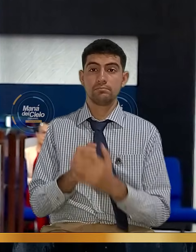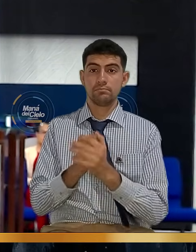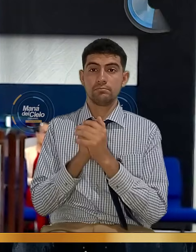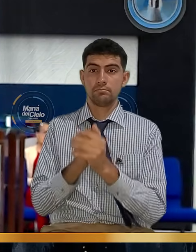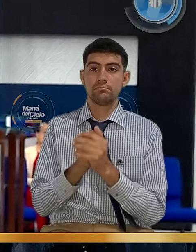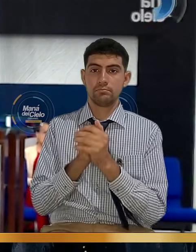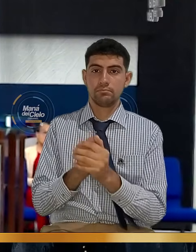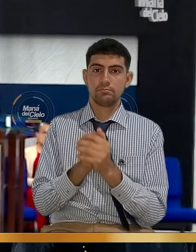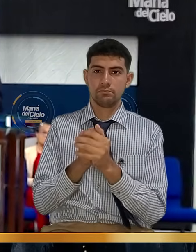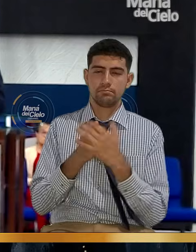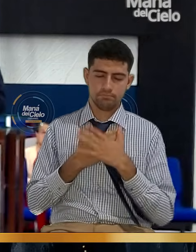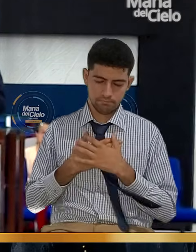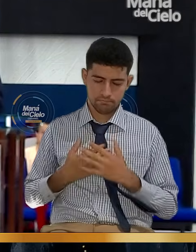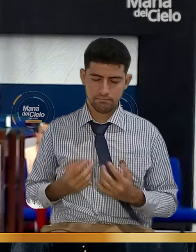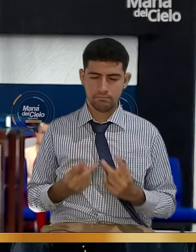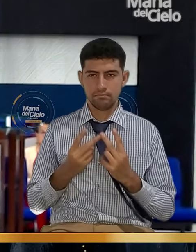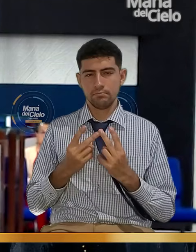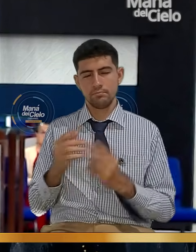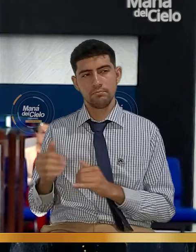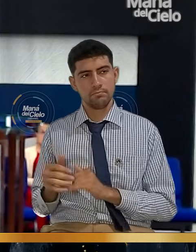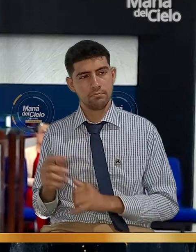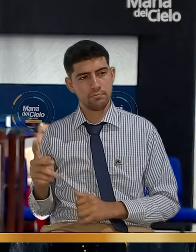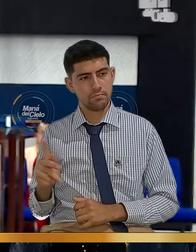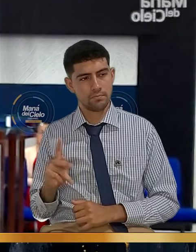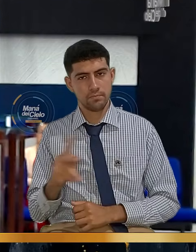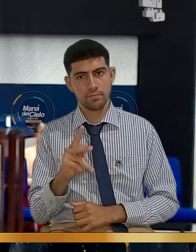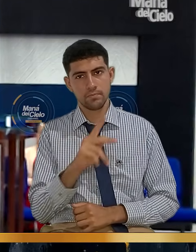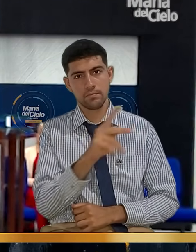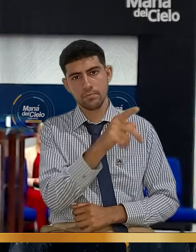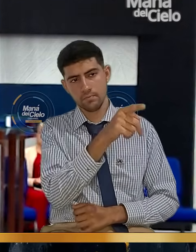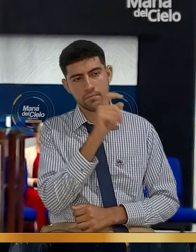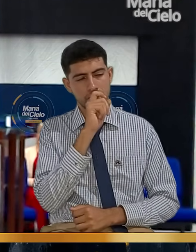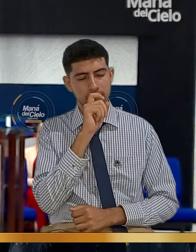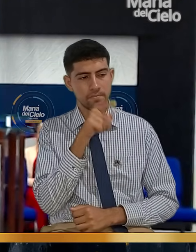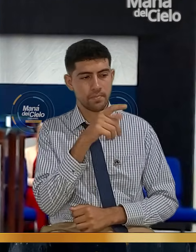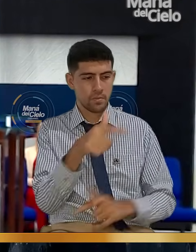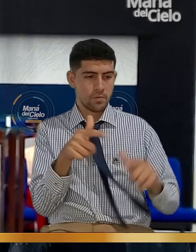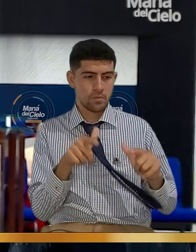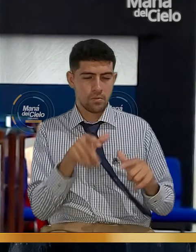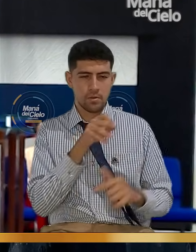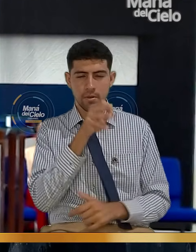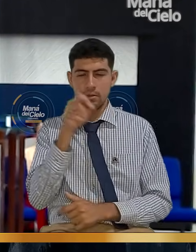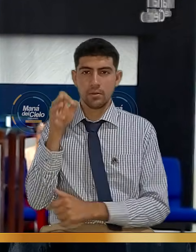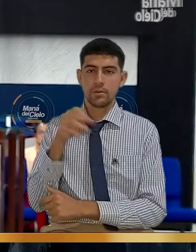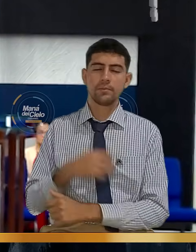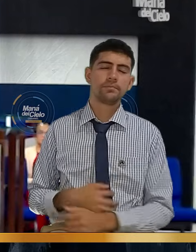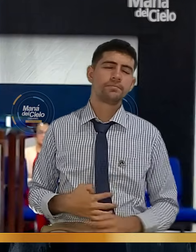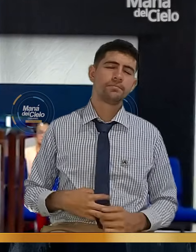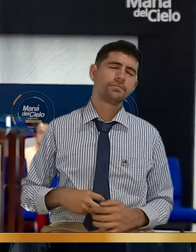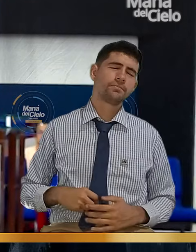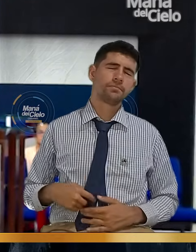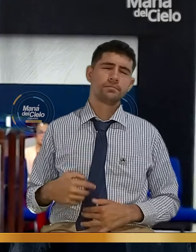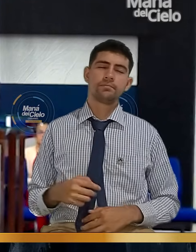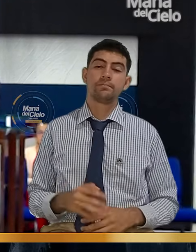campal, si se puede. Amén. Oren por mí porque voy para Caloto, Cauca. Yo